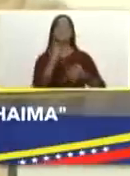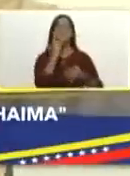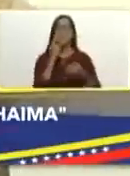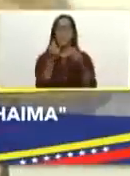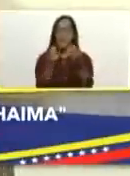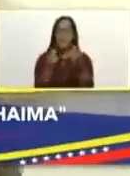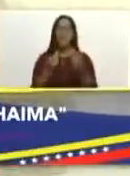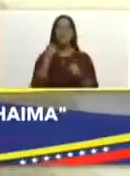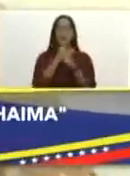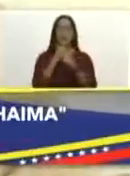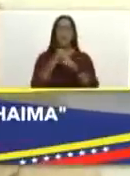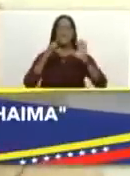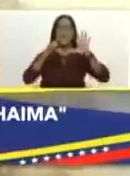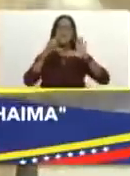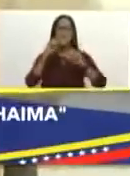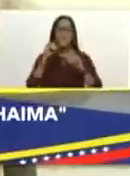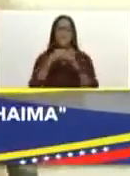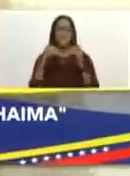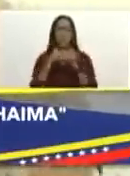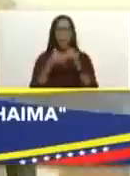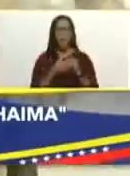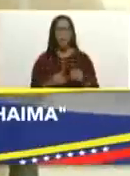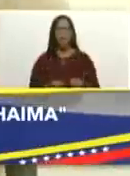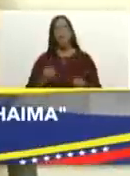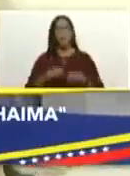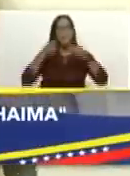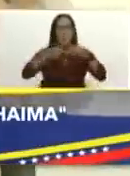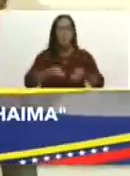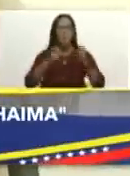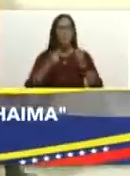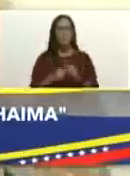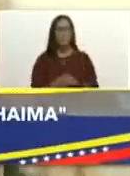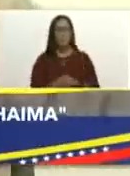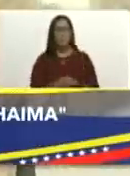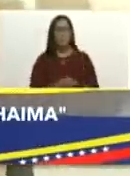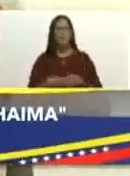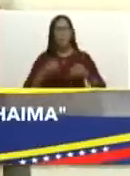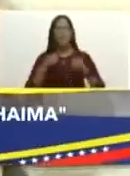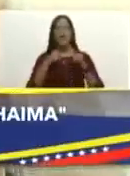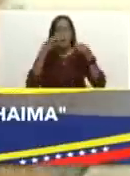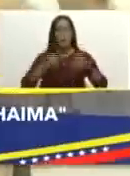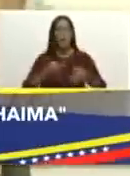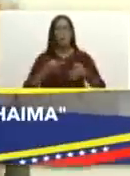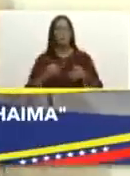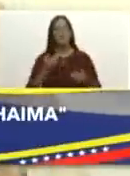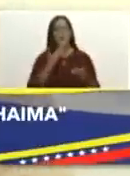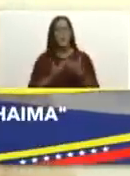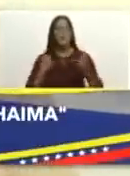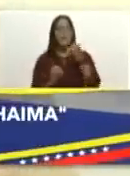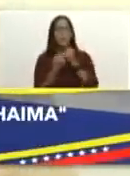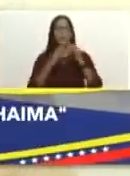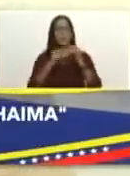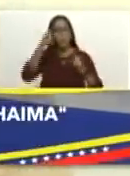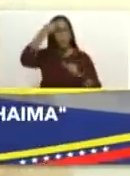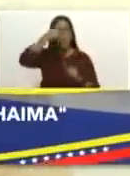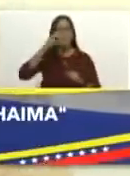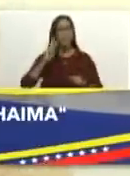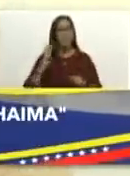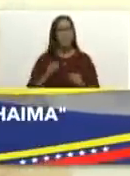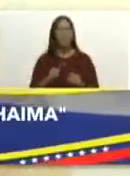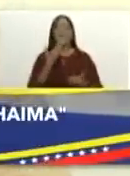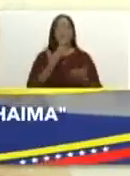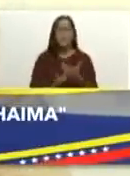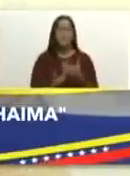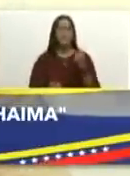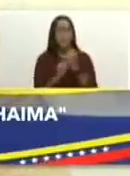en $70 indexado. Pues se lo puse, y es lo más correcto y lo más justo. Y pido el apoyo de todo el pueblo de Venezuela, y pido el